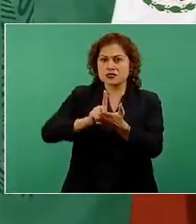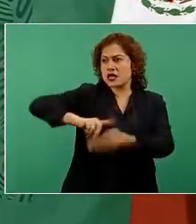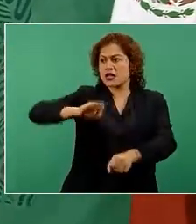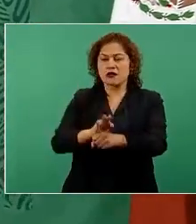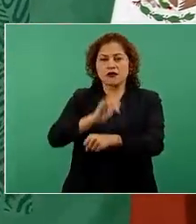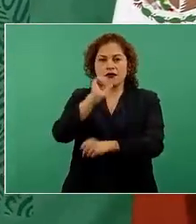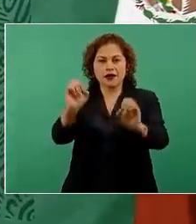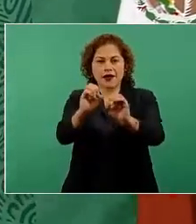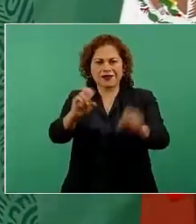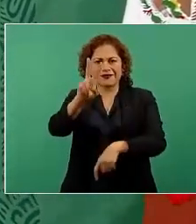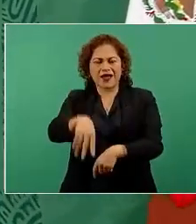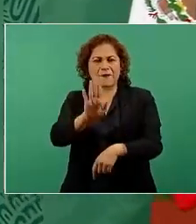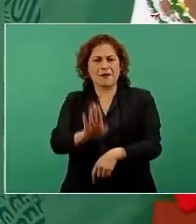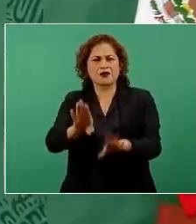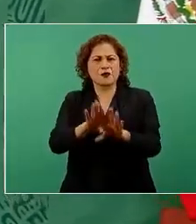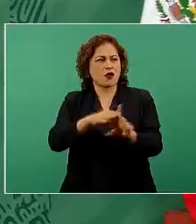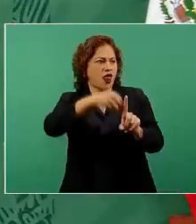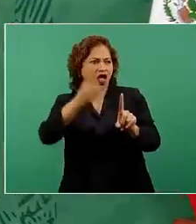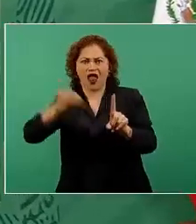chueco.